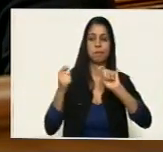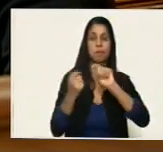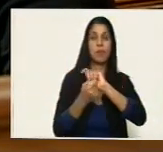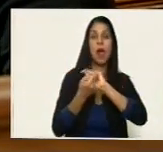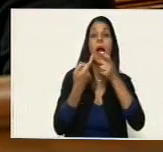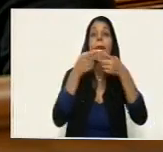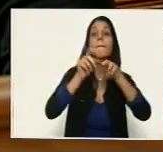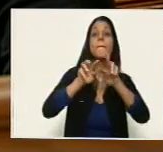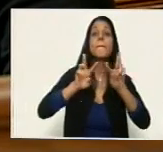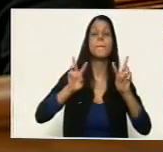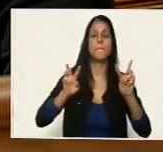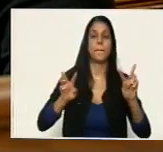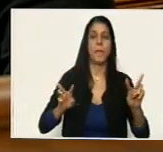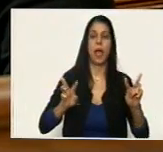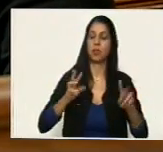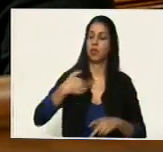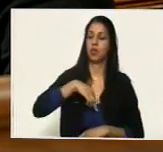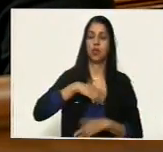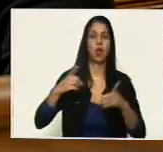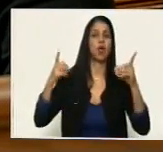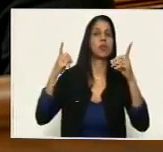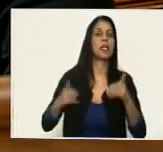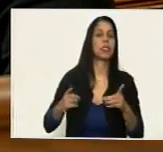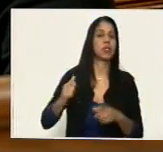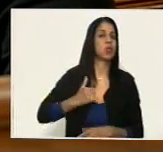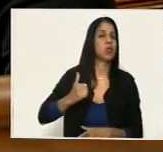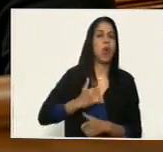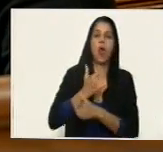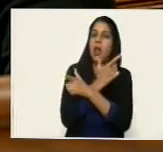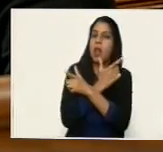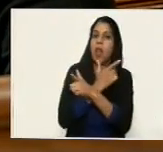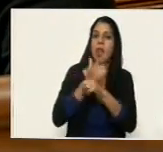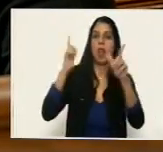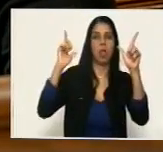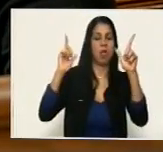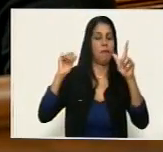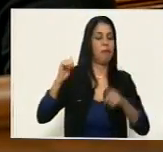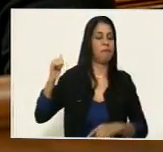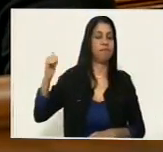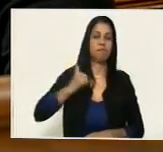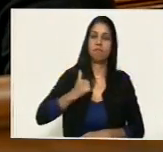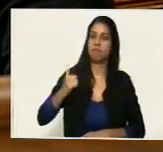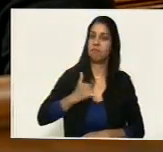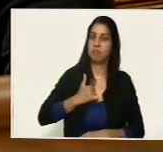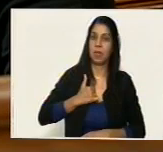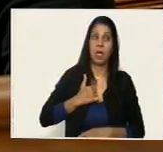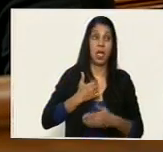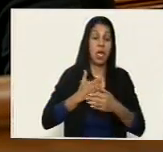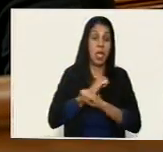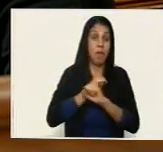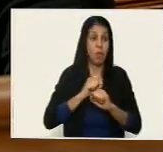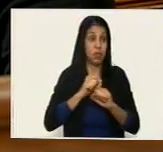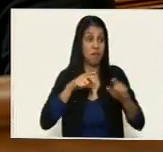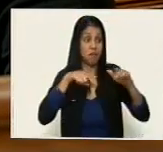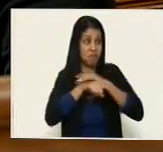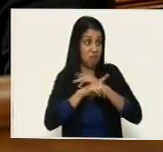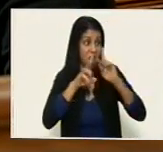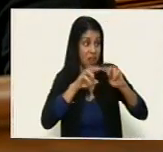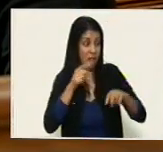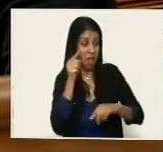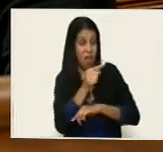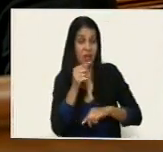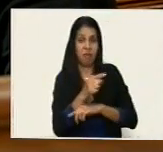pacífico, tal como hemos consolidado de manera libre, soberana, incuestionable y transparente